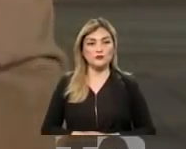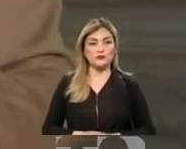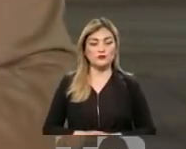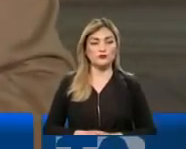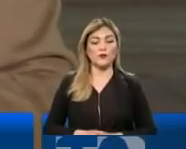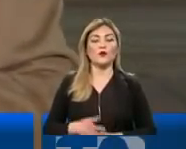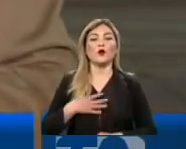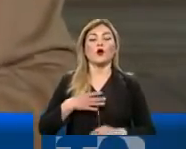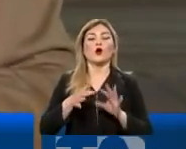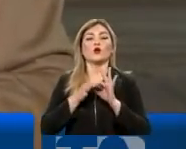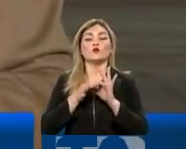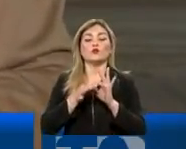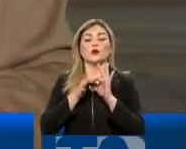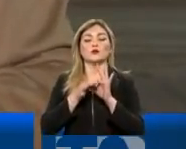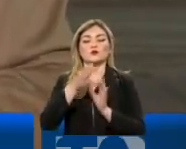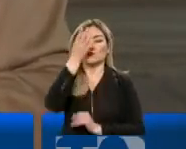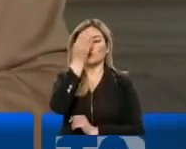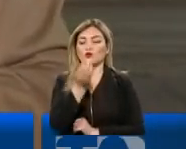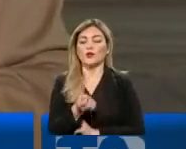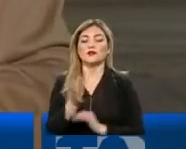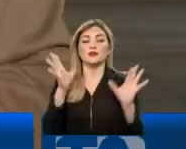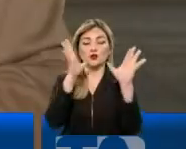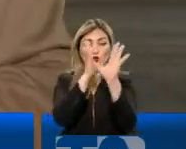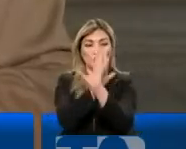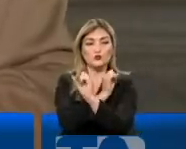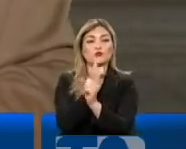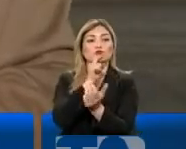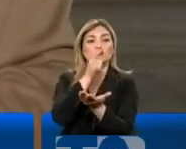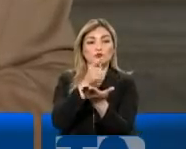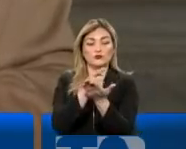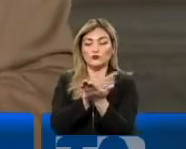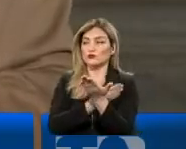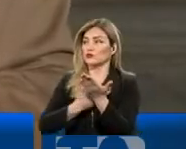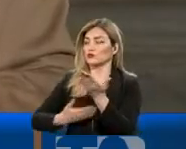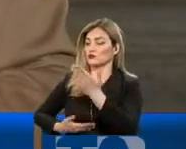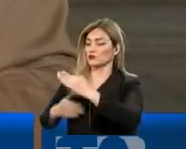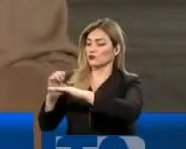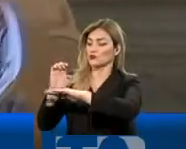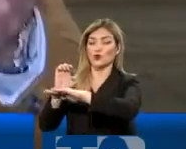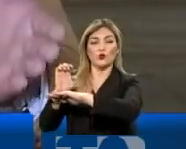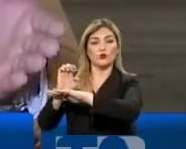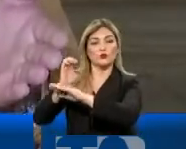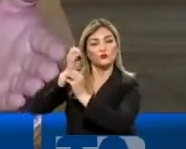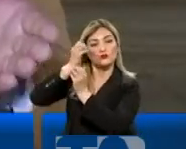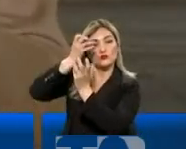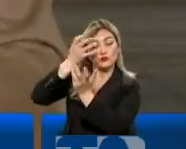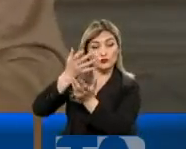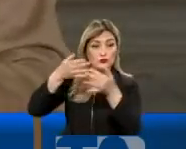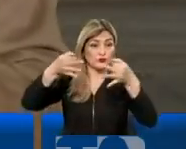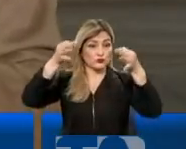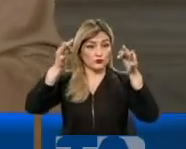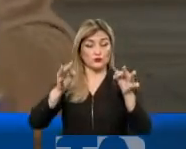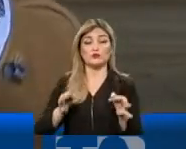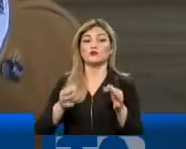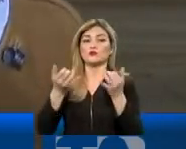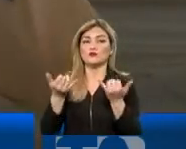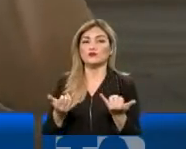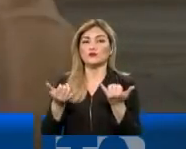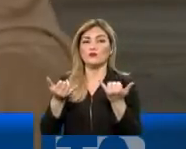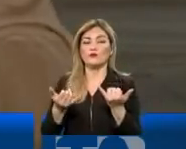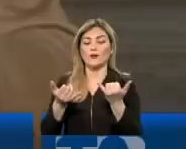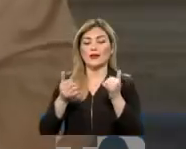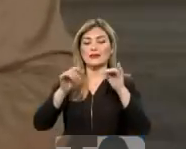Hola, ¿qué tal, compañeros, amigos televidentes? Muy buenas noches. En efecto, el presidente de la República anunció y oficializó hoy al